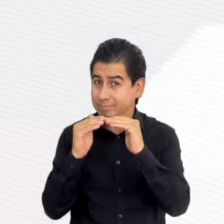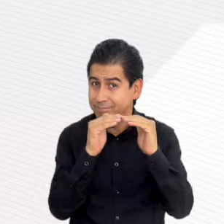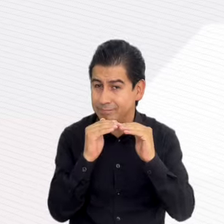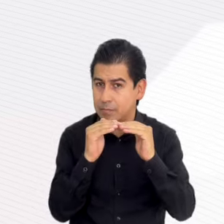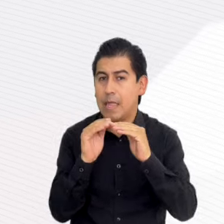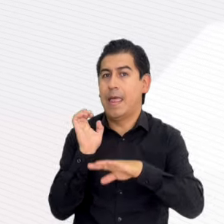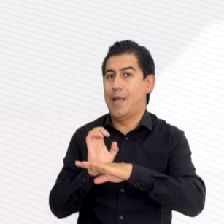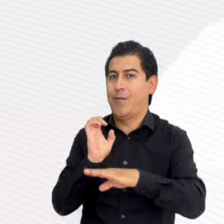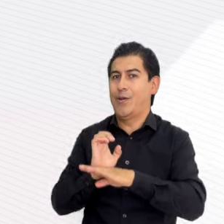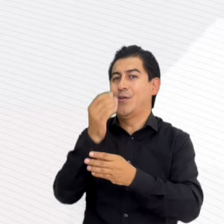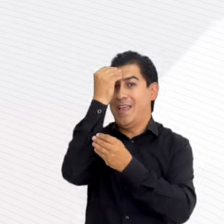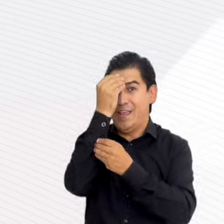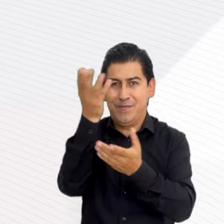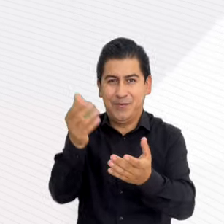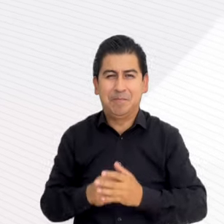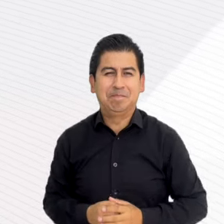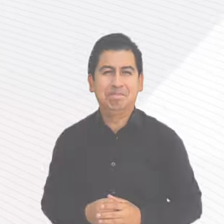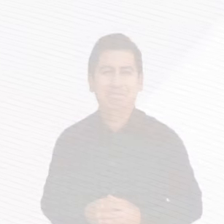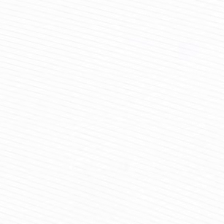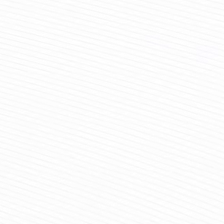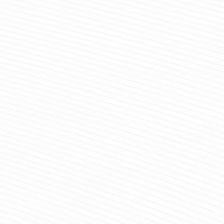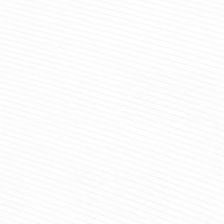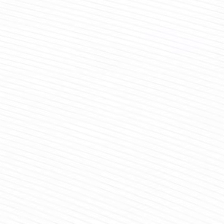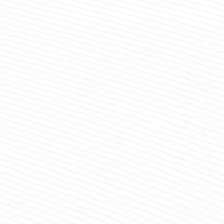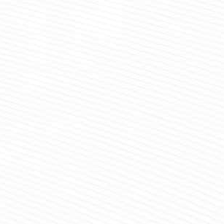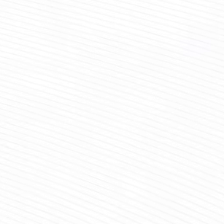En democracia, Ecuador vota informado.